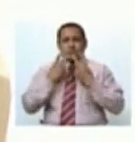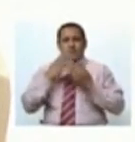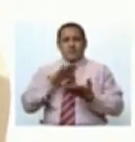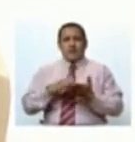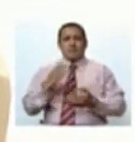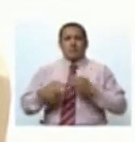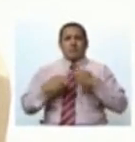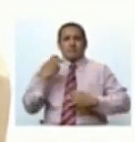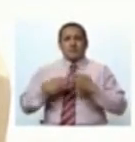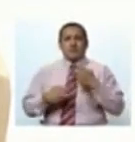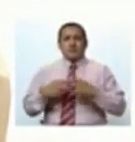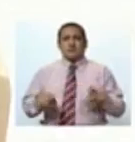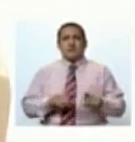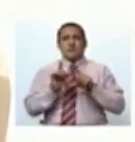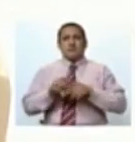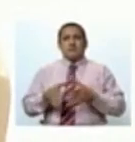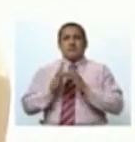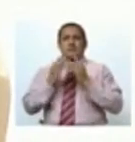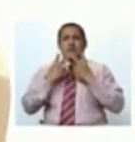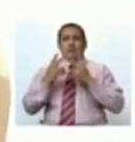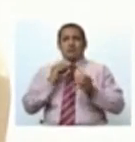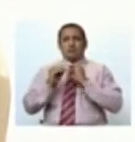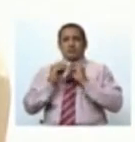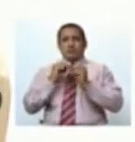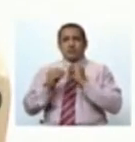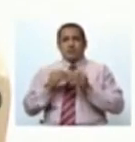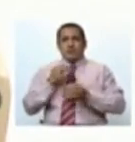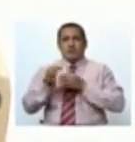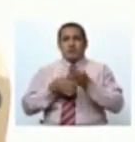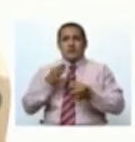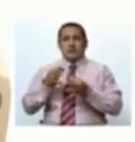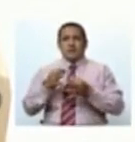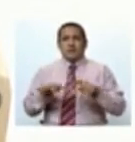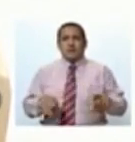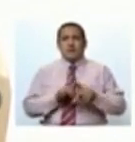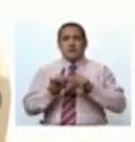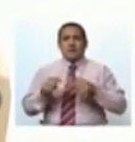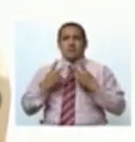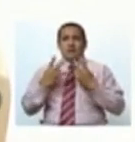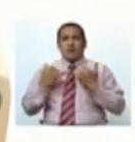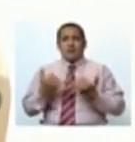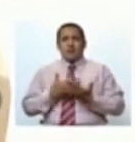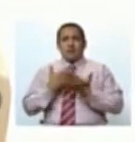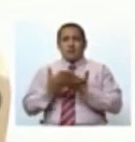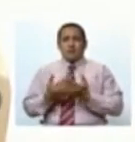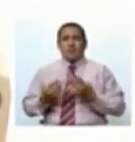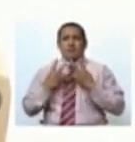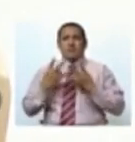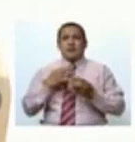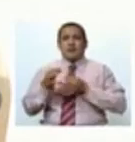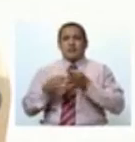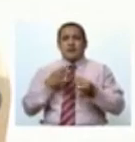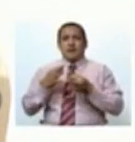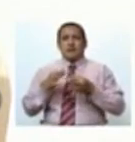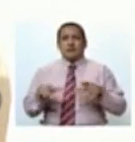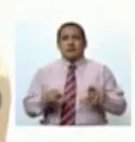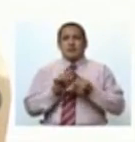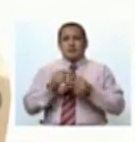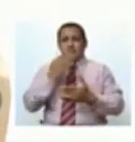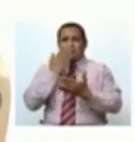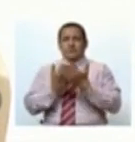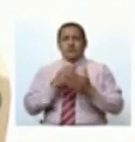en el proceso. Entonces se le exige un estándar, ¿no? De prueba que